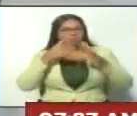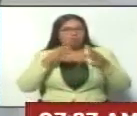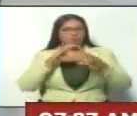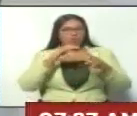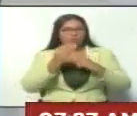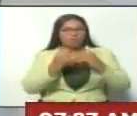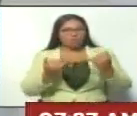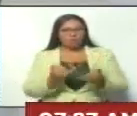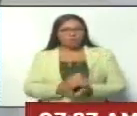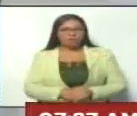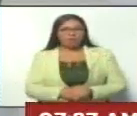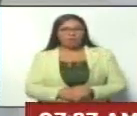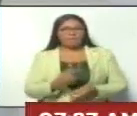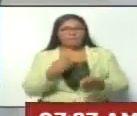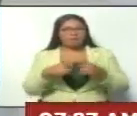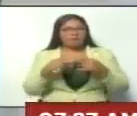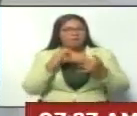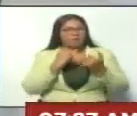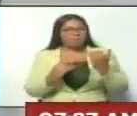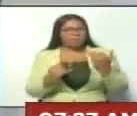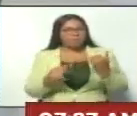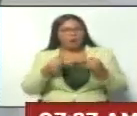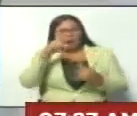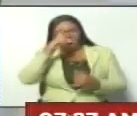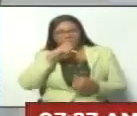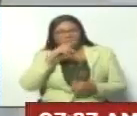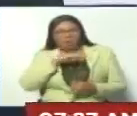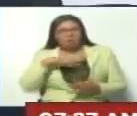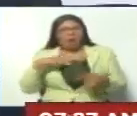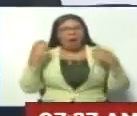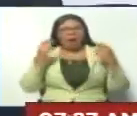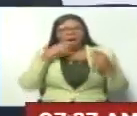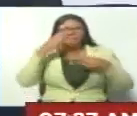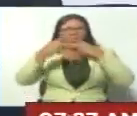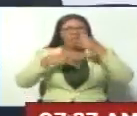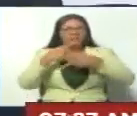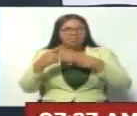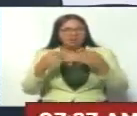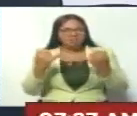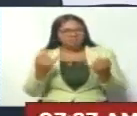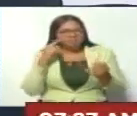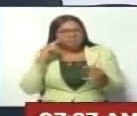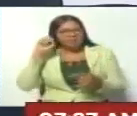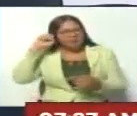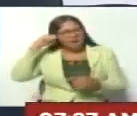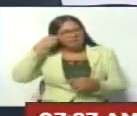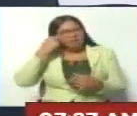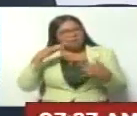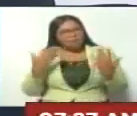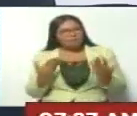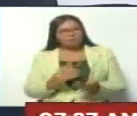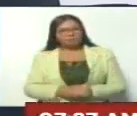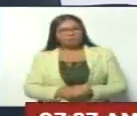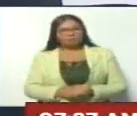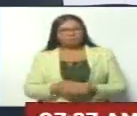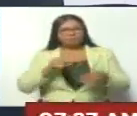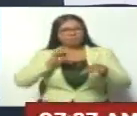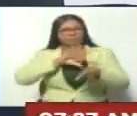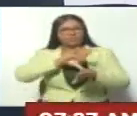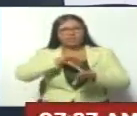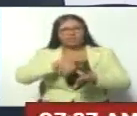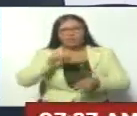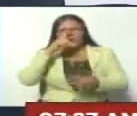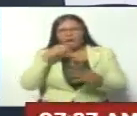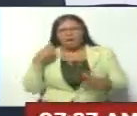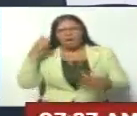Leonza. Ok, pero en los últimos años se ha politizado. Yo recuerdo cuando hubo, duró muchos años allí